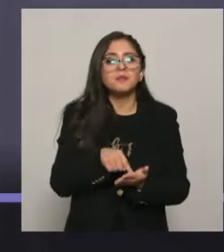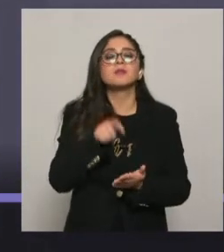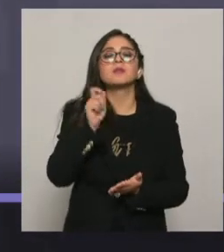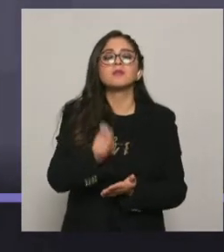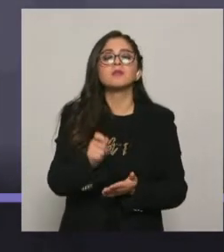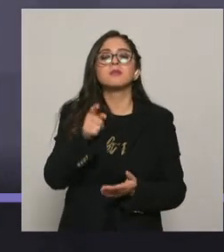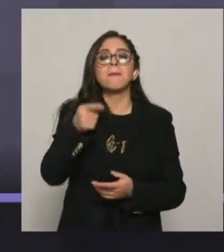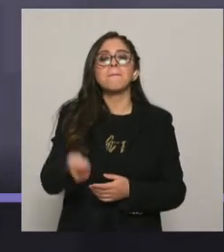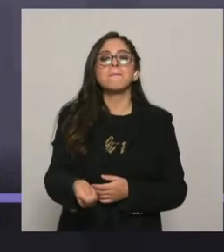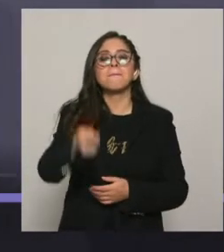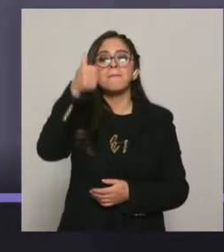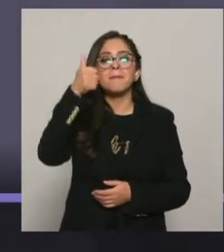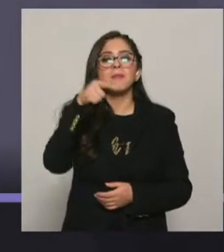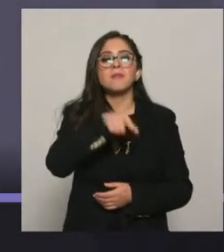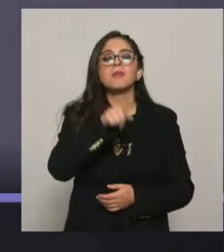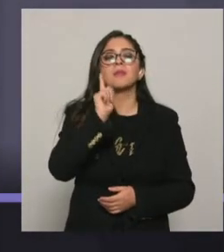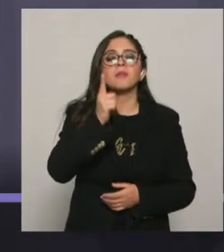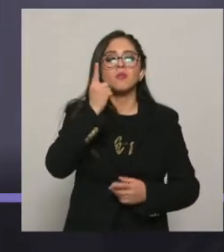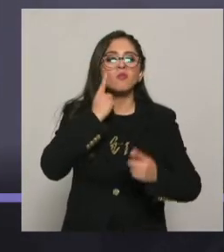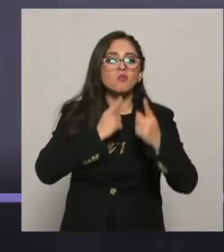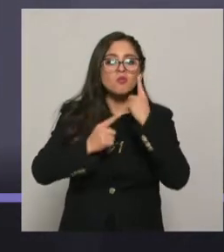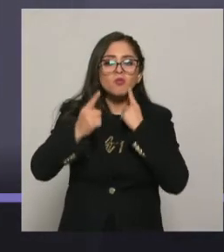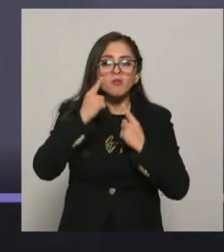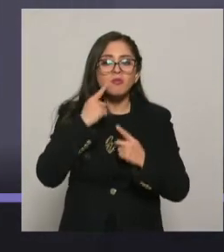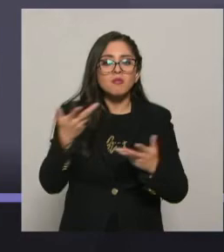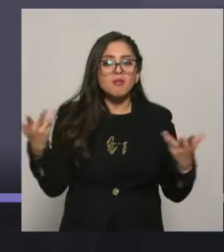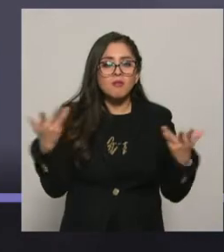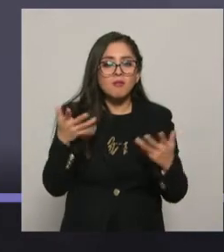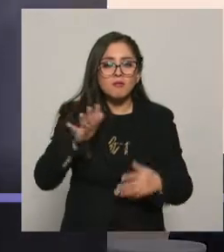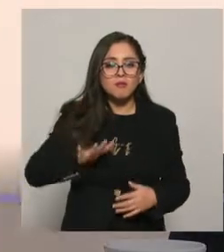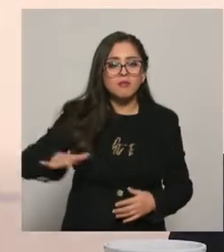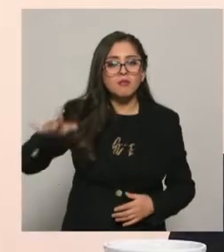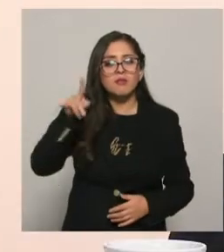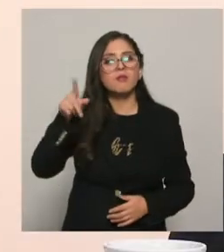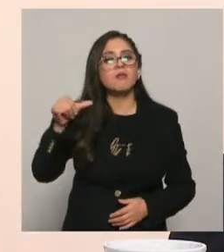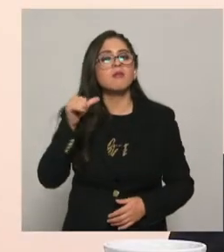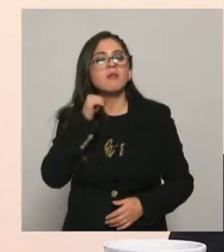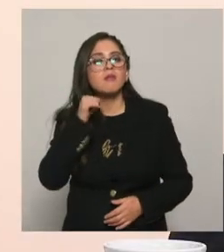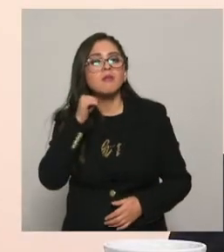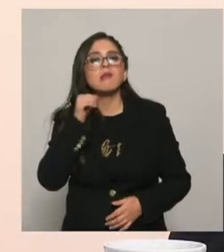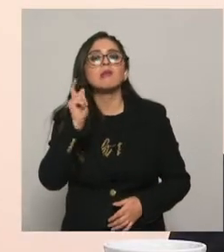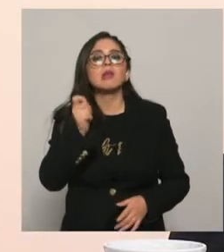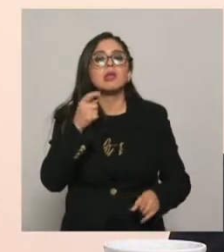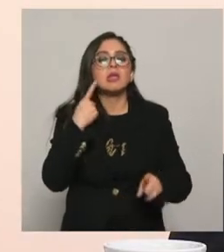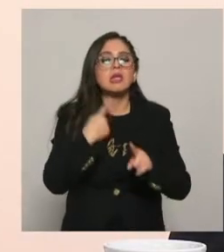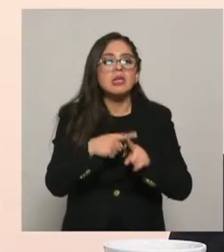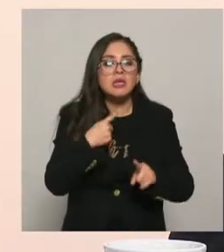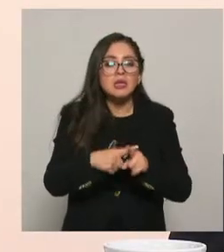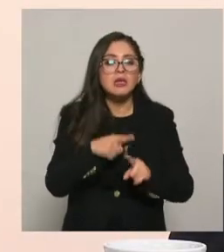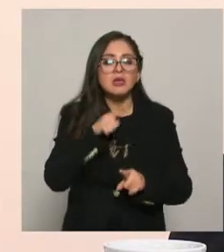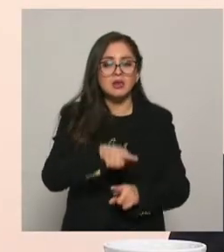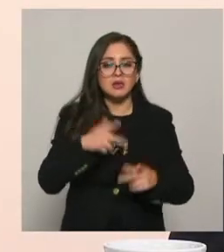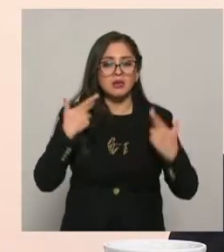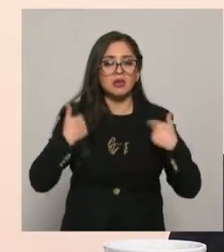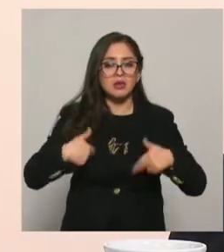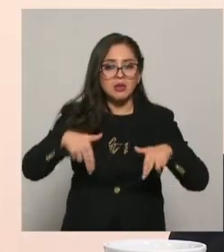la primera llorona que existió en Azcapotzalco, fue